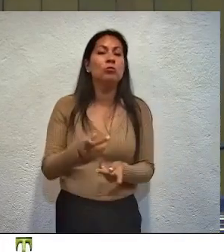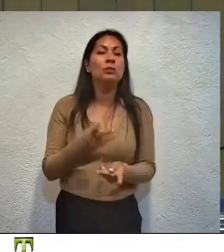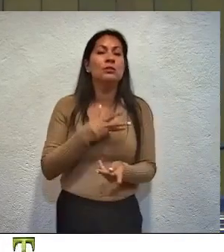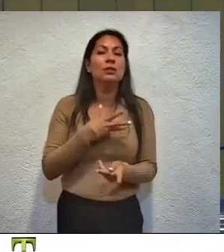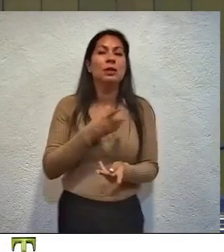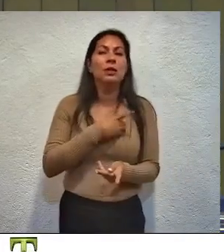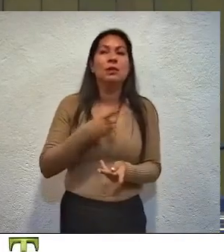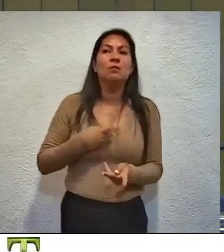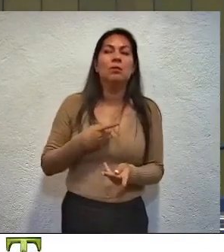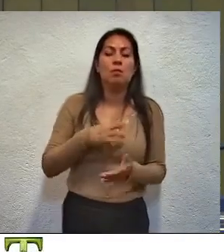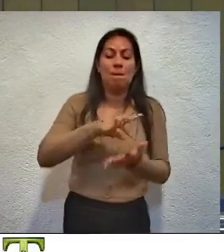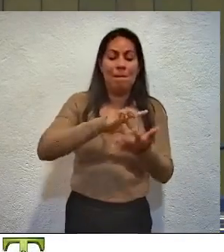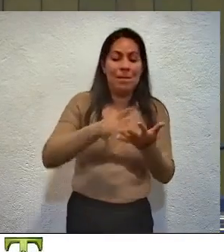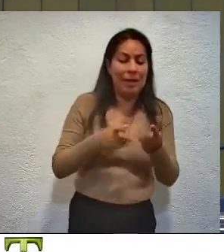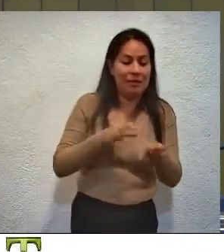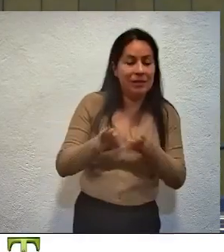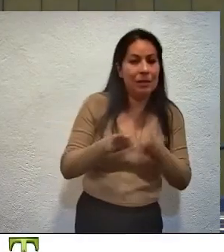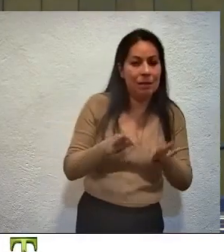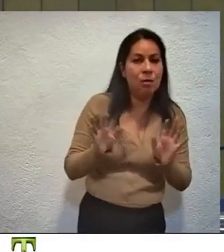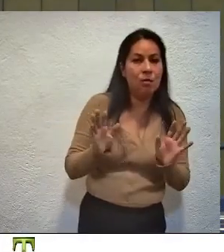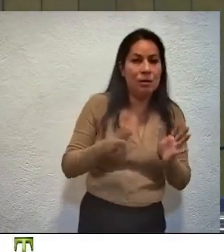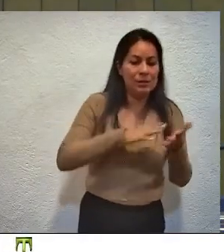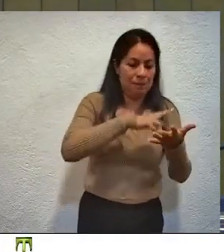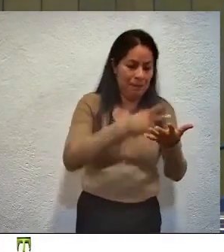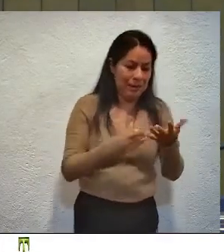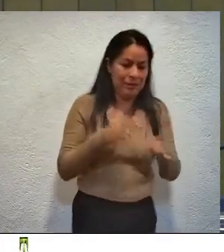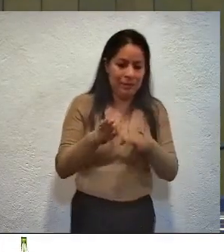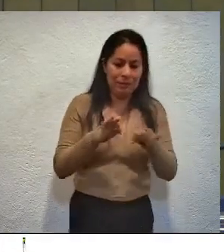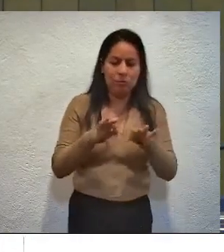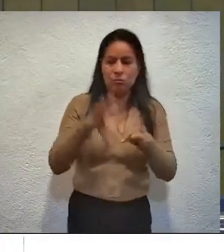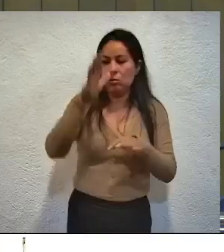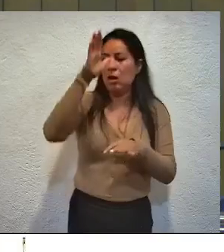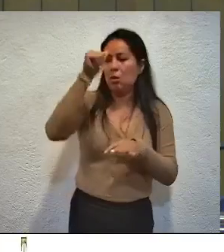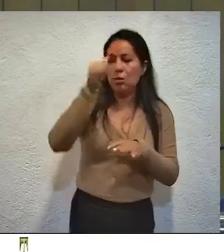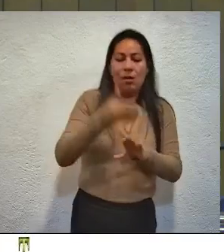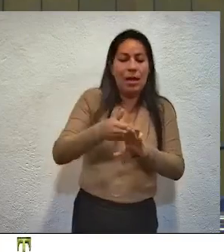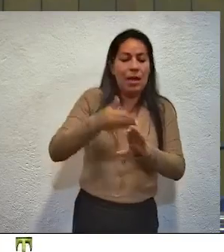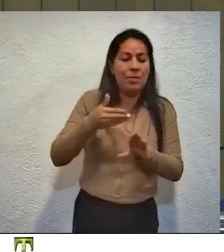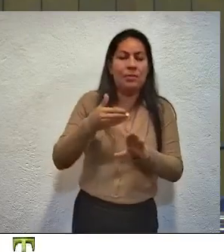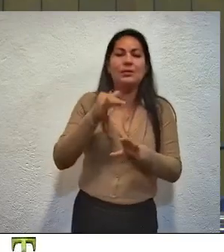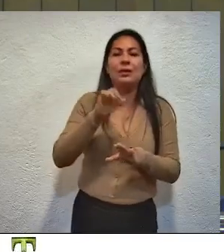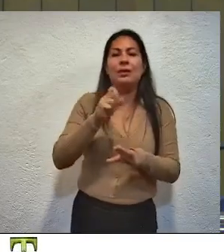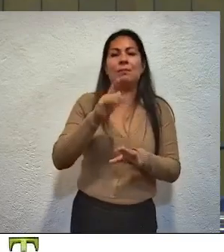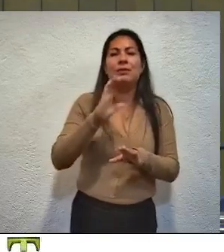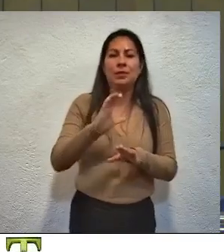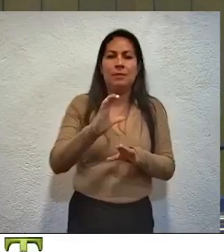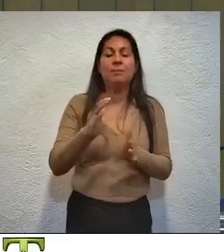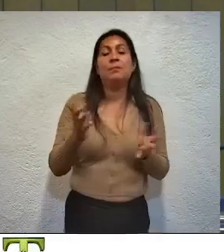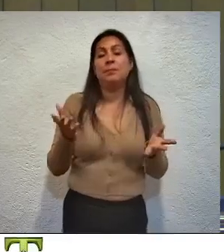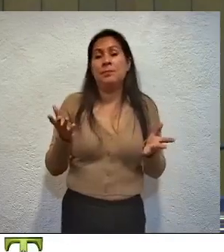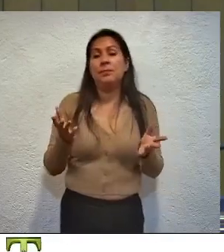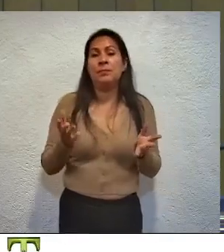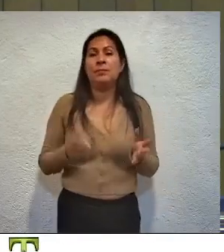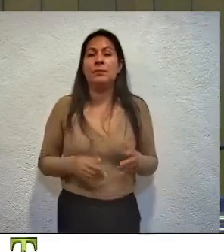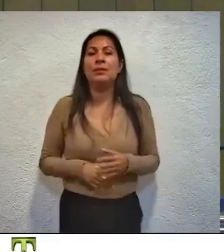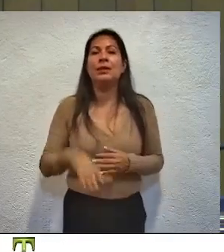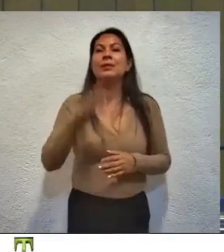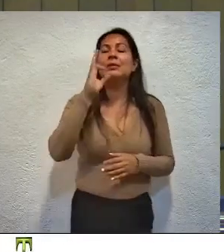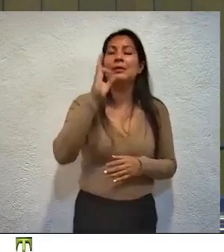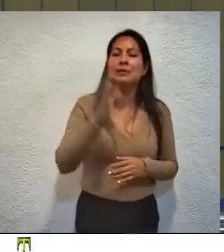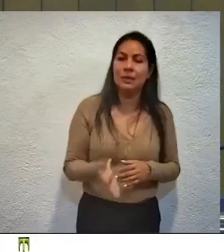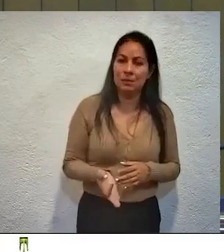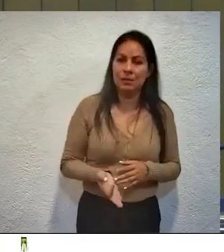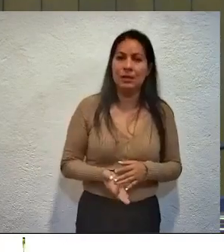que haber aprobado un plan de trabajo, ¿no? Este plan de trabajo es un acuerdo previo del IEPC que se